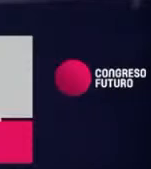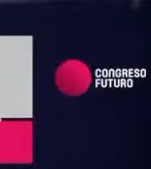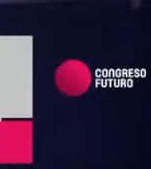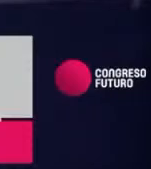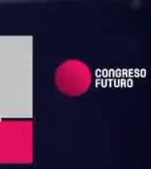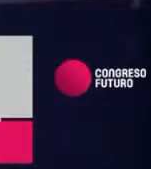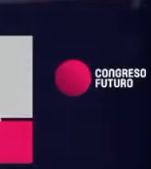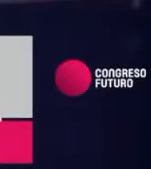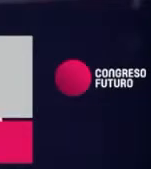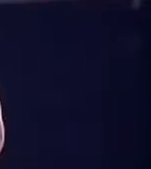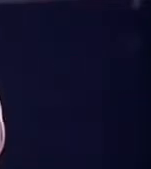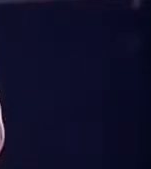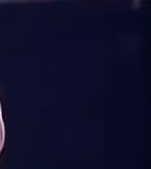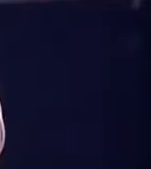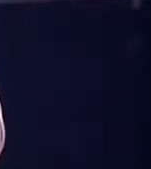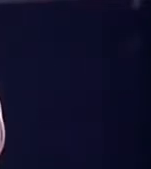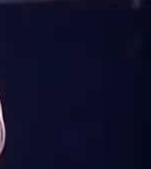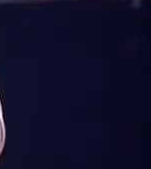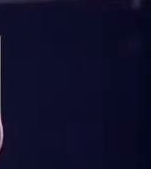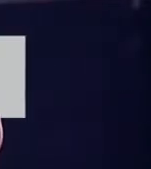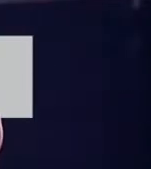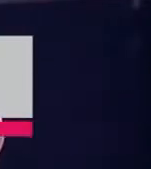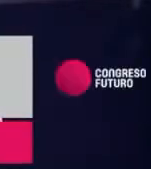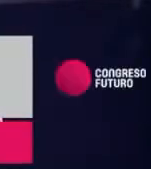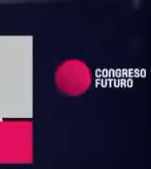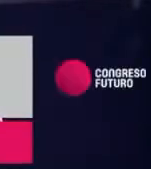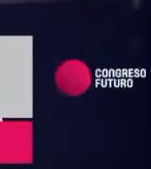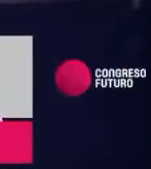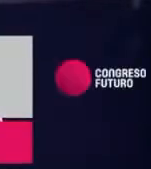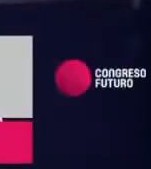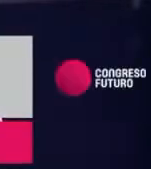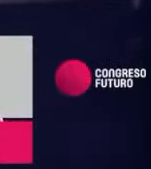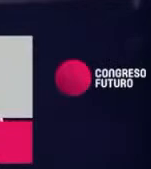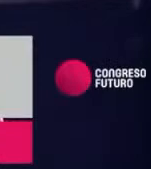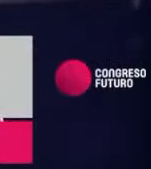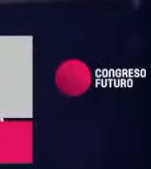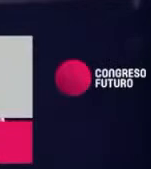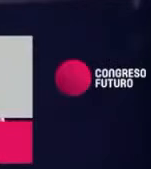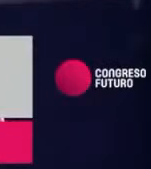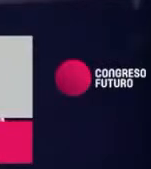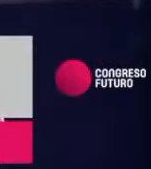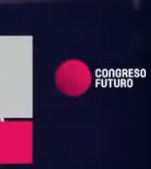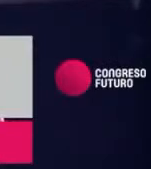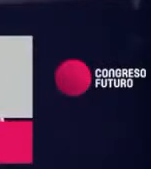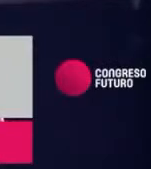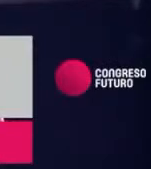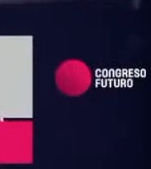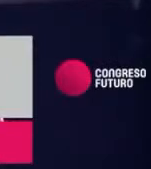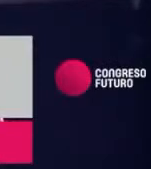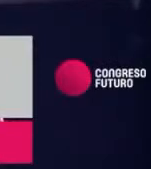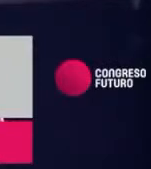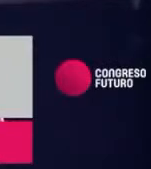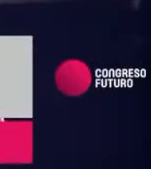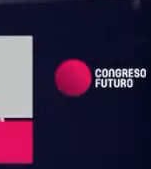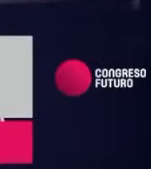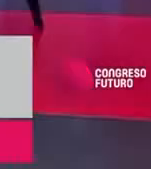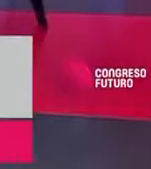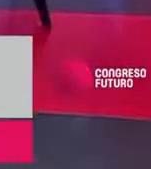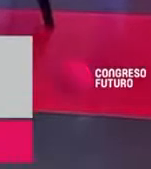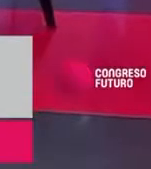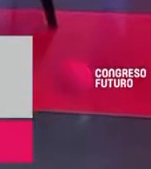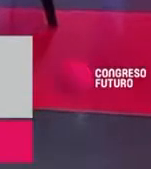cómo desde el mundo científico también se van a derribar esos paradigmas. Y otra cosa también, está la